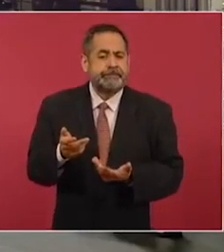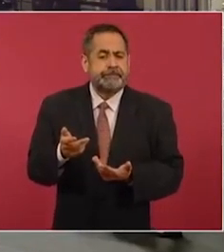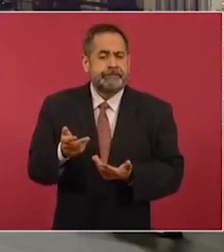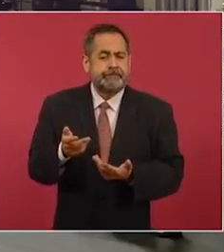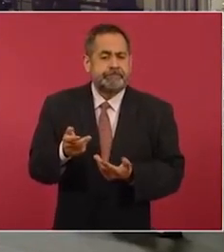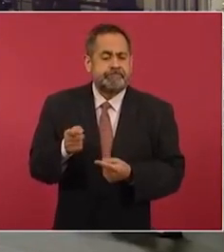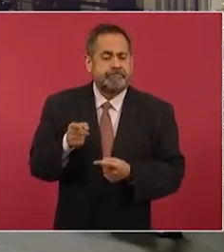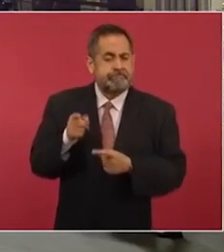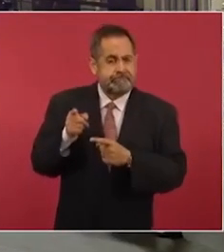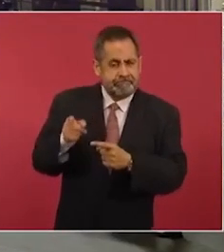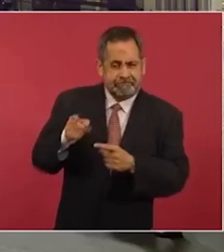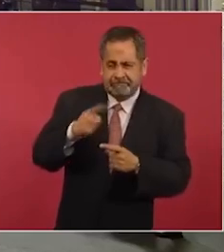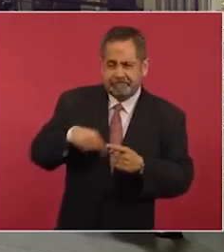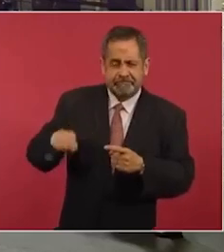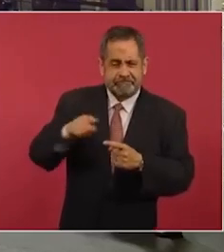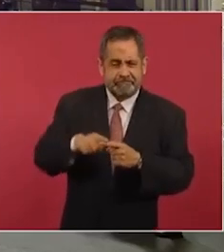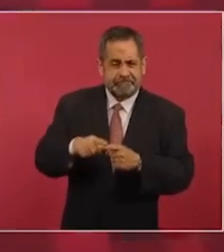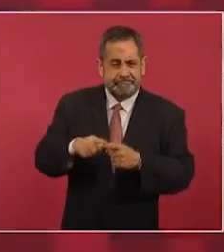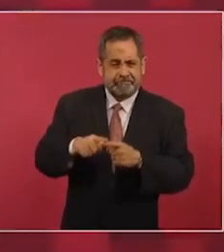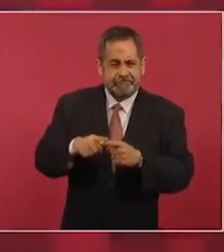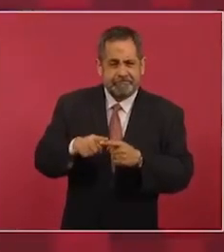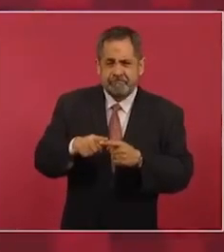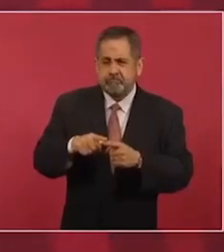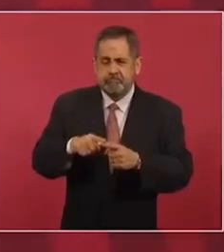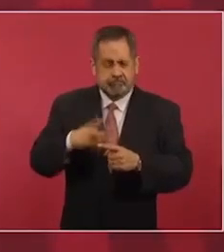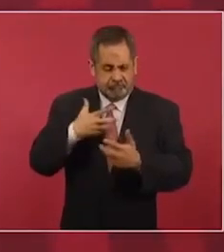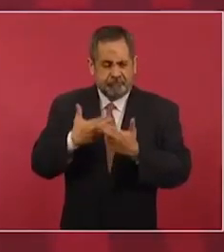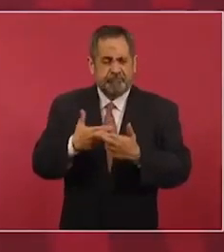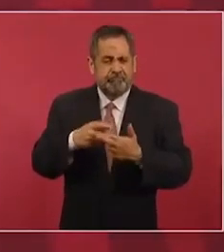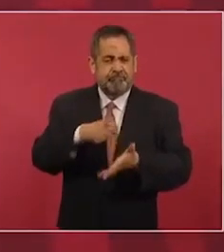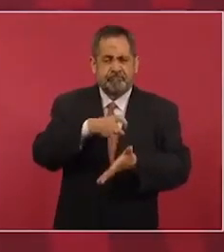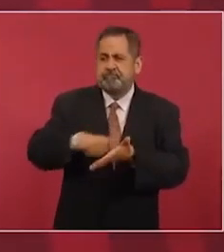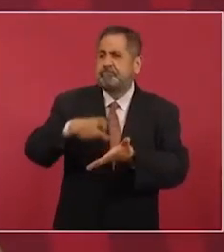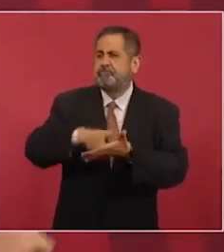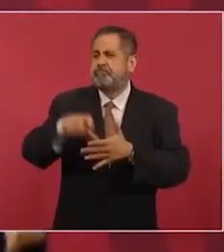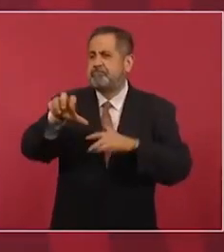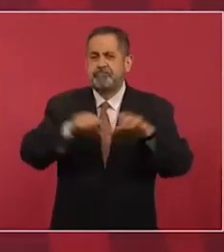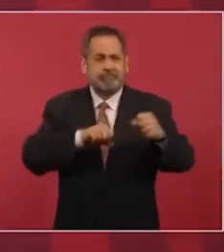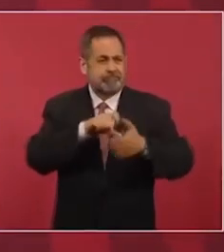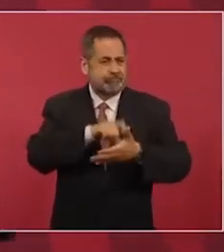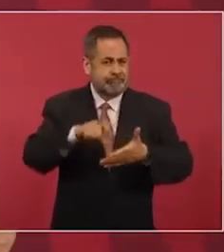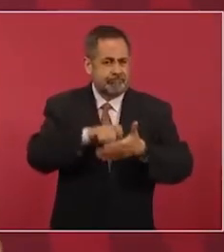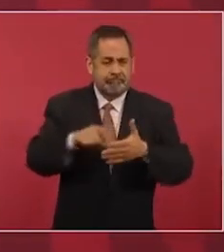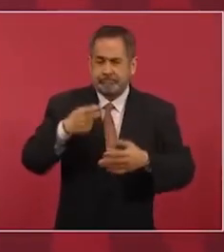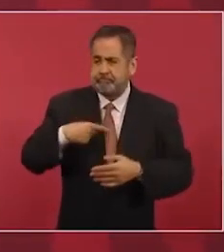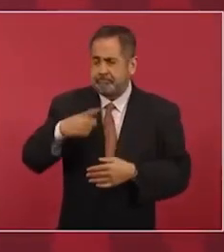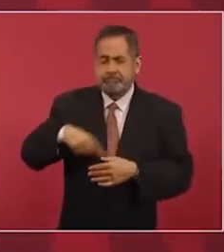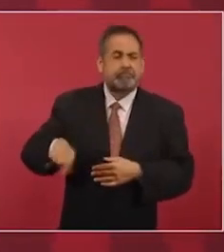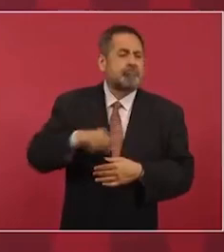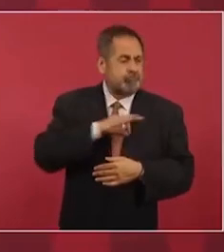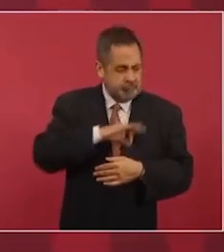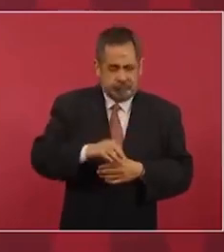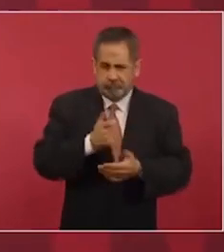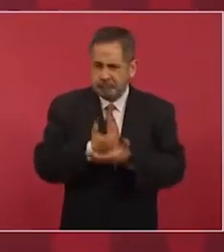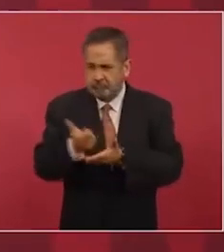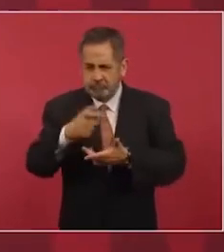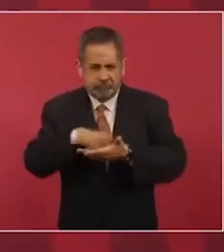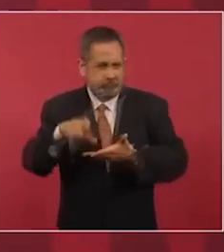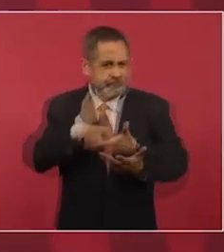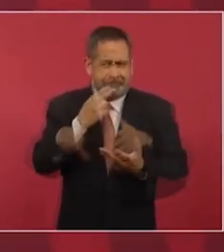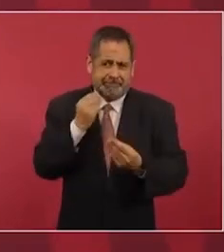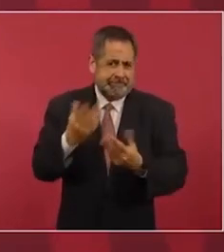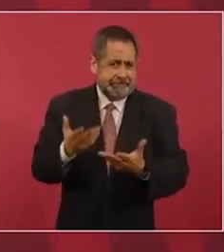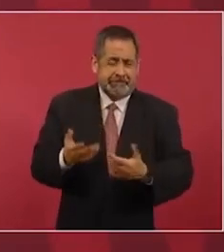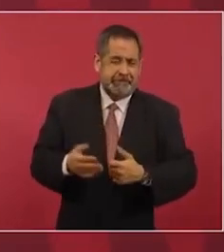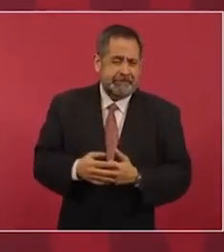la capacidad de consumo, de compra de los habitantes de